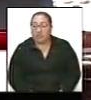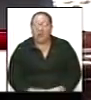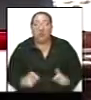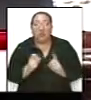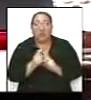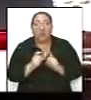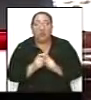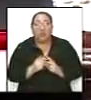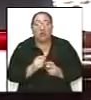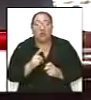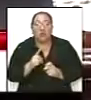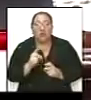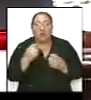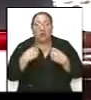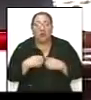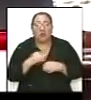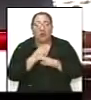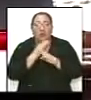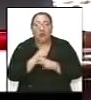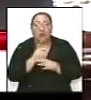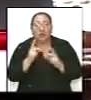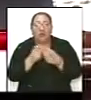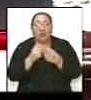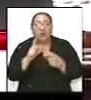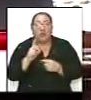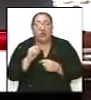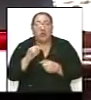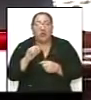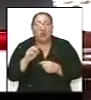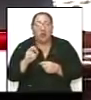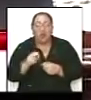palabra el abogado defensor del congresista